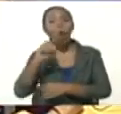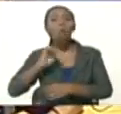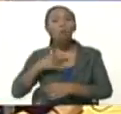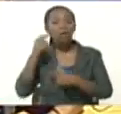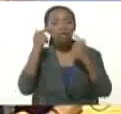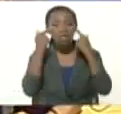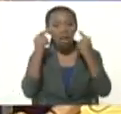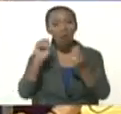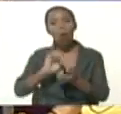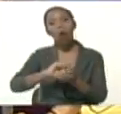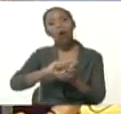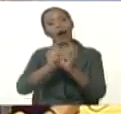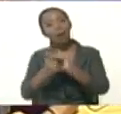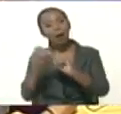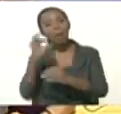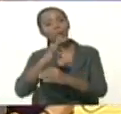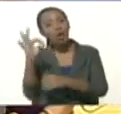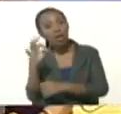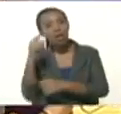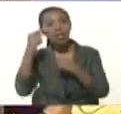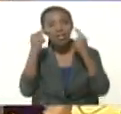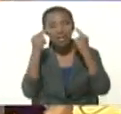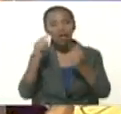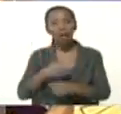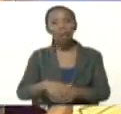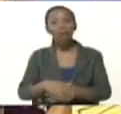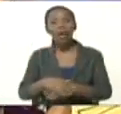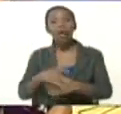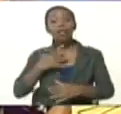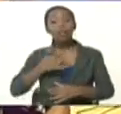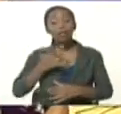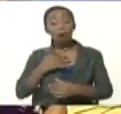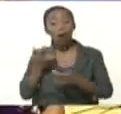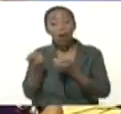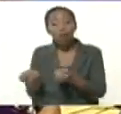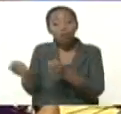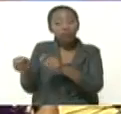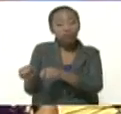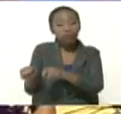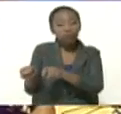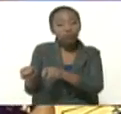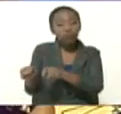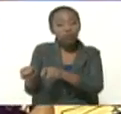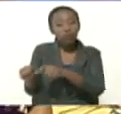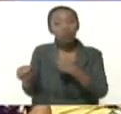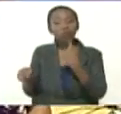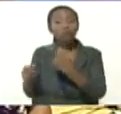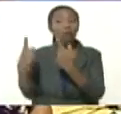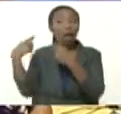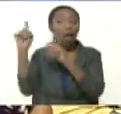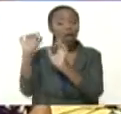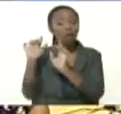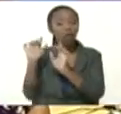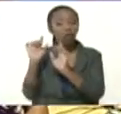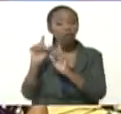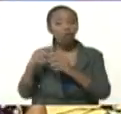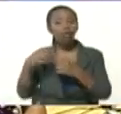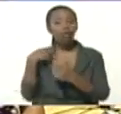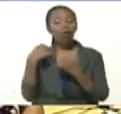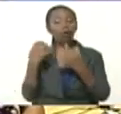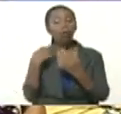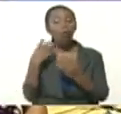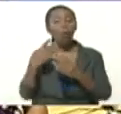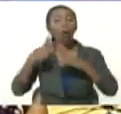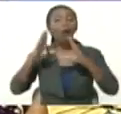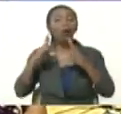en Estados Unidos, como Estados Unidos está flexibilizando el bloqueo, dicen ellos que lo están flexibilizando, una